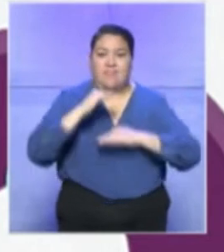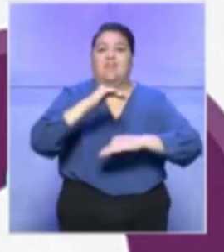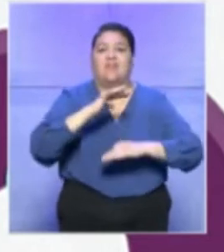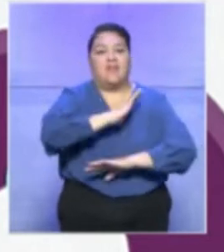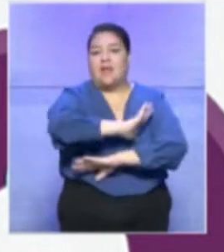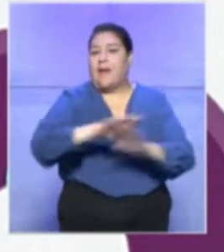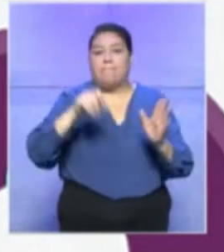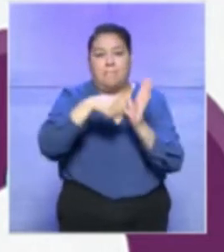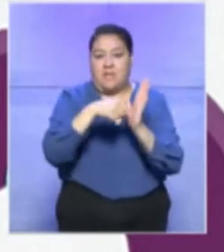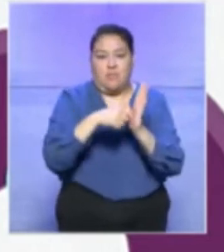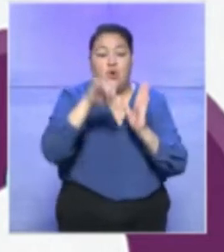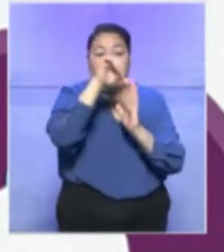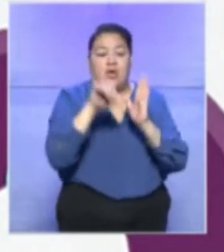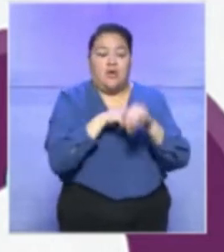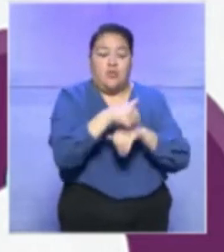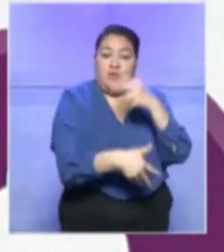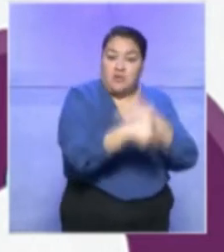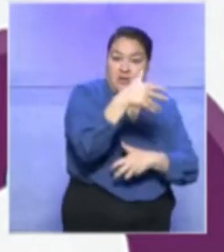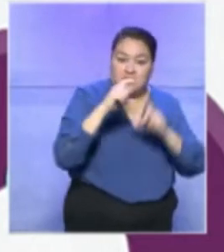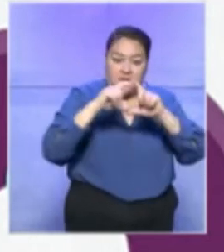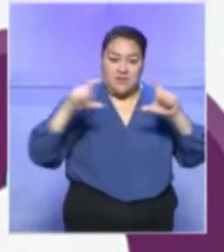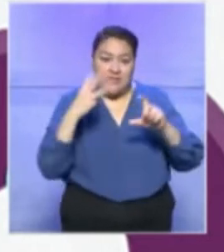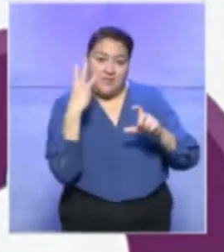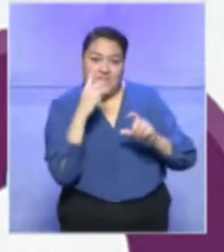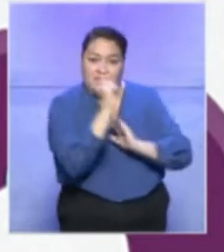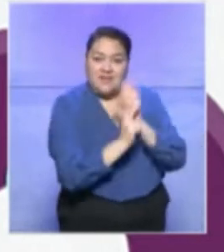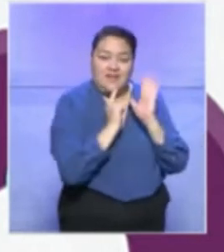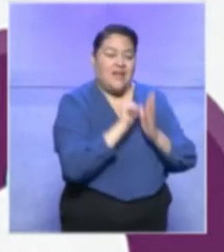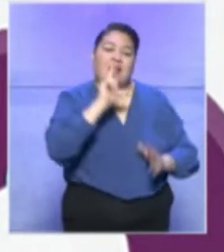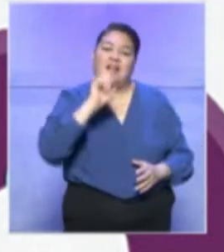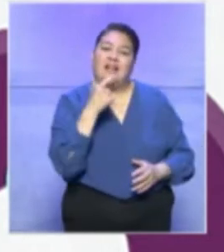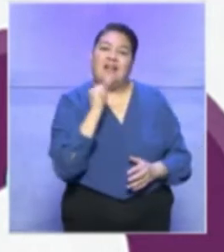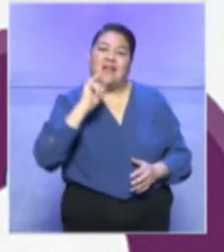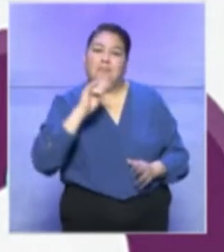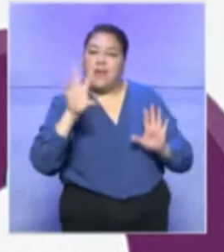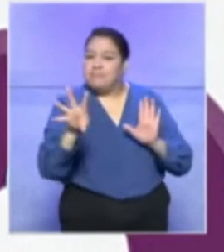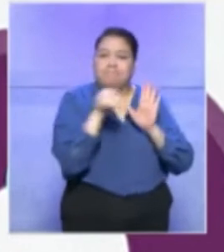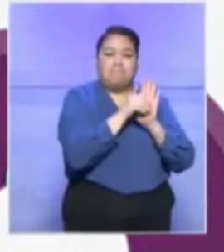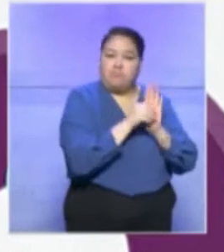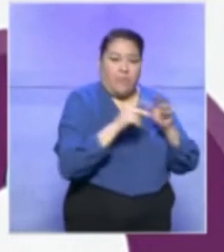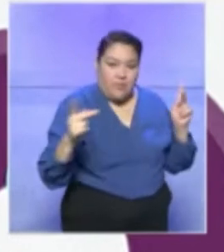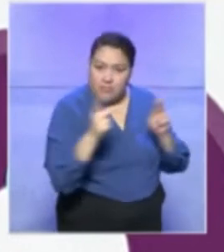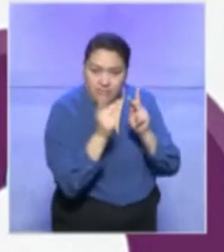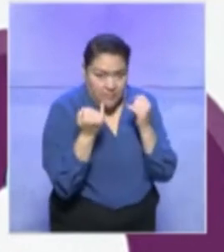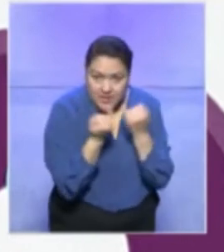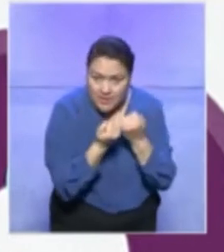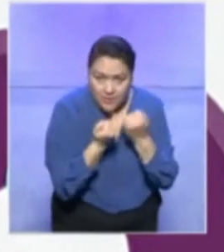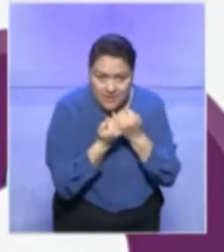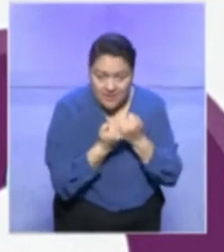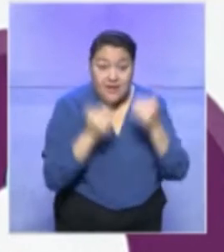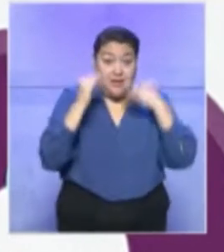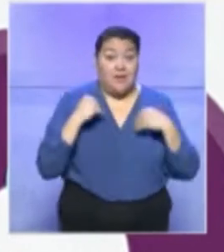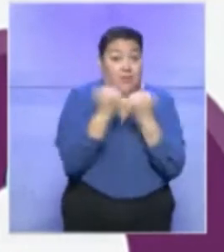misma redacción en el artículo 15, fracción 3 de la Ley General de Instituciones y Procedimientos Electorales. Incluso,